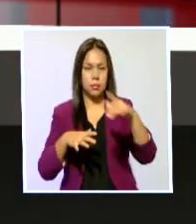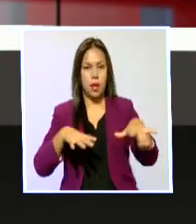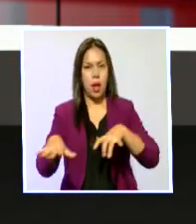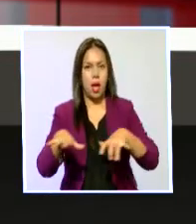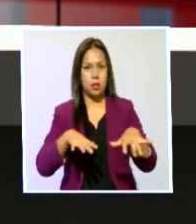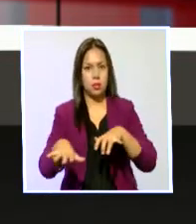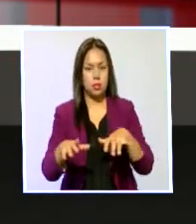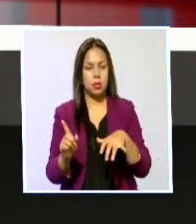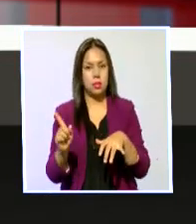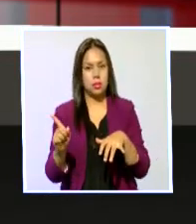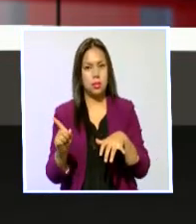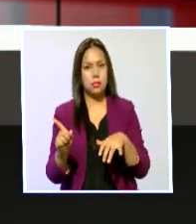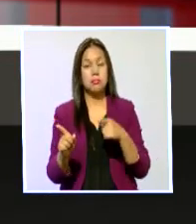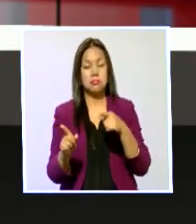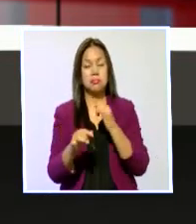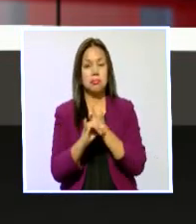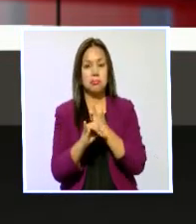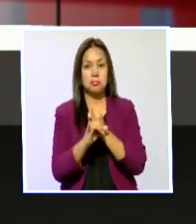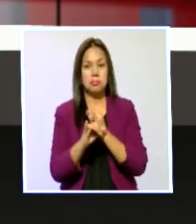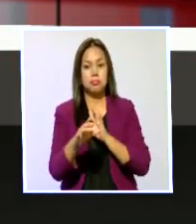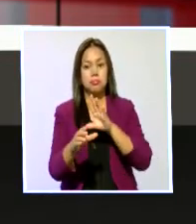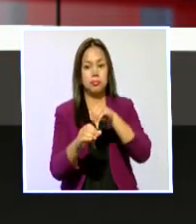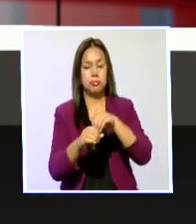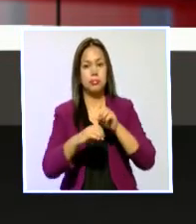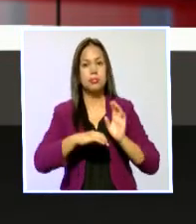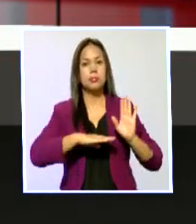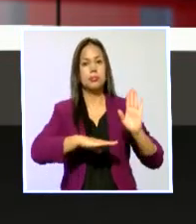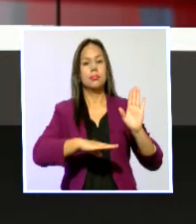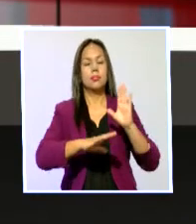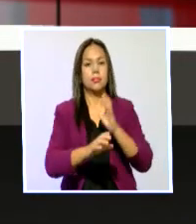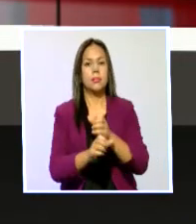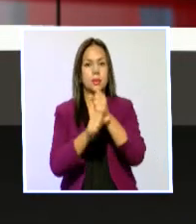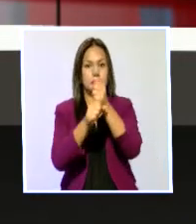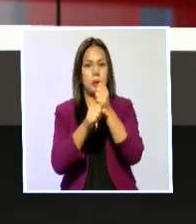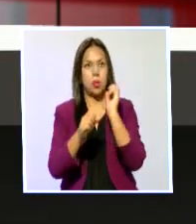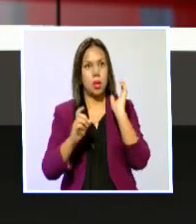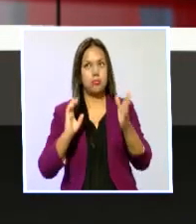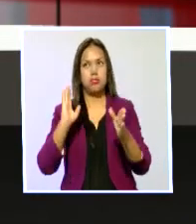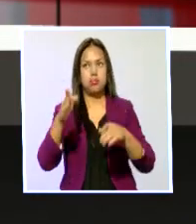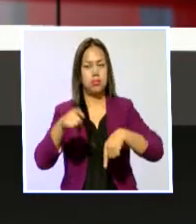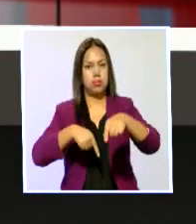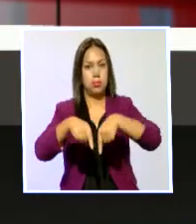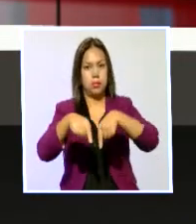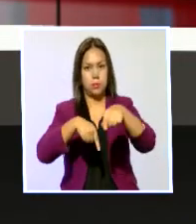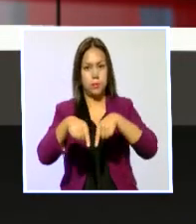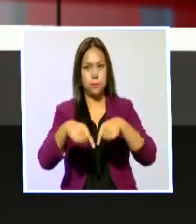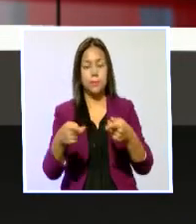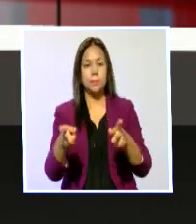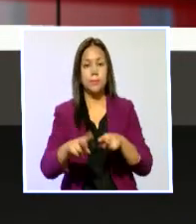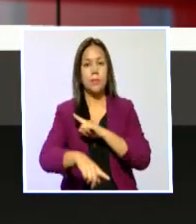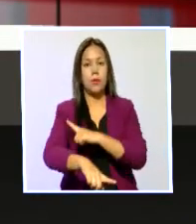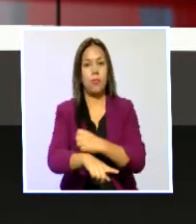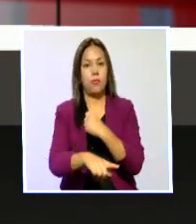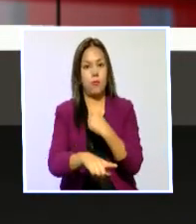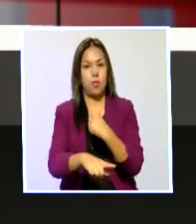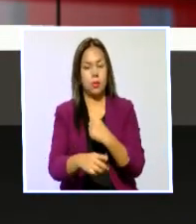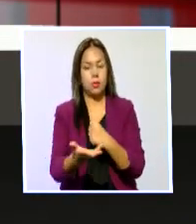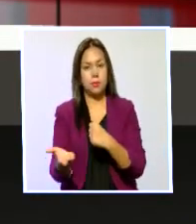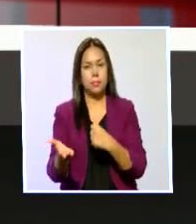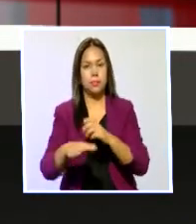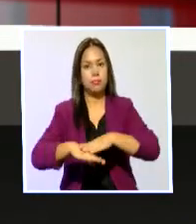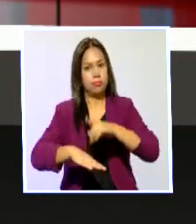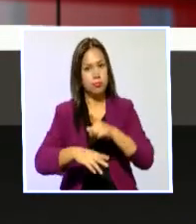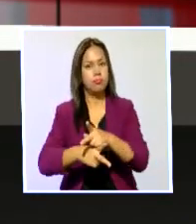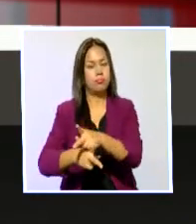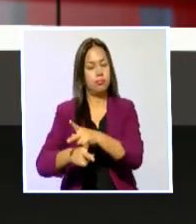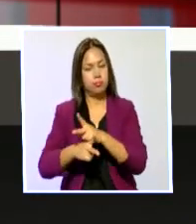acciones implementadas por la institución dentro del Pacto para la Seguridad Vial en relación con la resolución para el fortalecimiento de la prevención, control